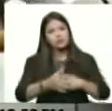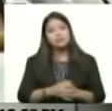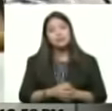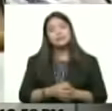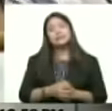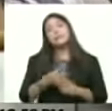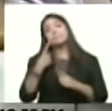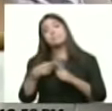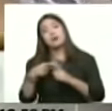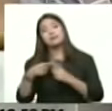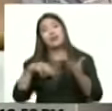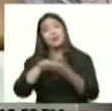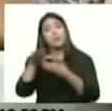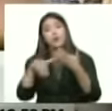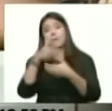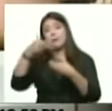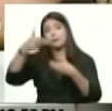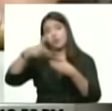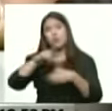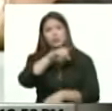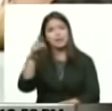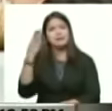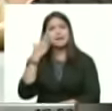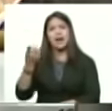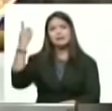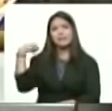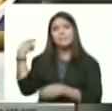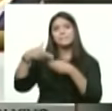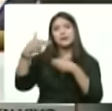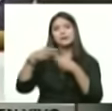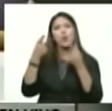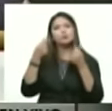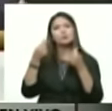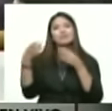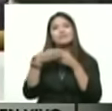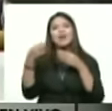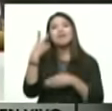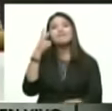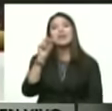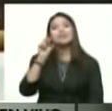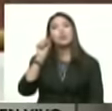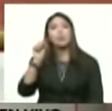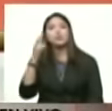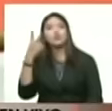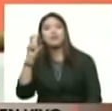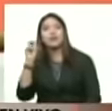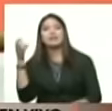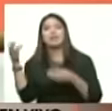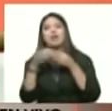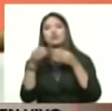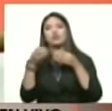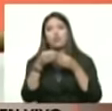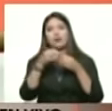debacle petrolera. Ustedes saben, ayer el petróleo llegó a 20.20 dólares el